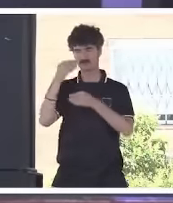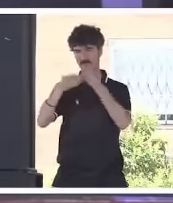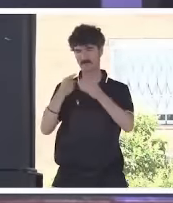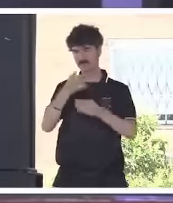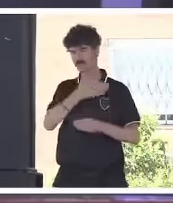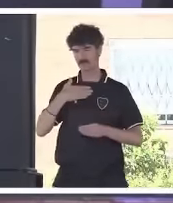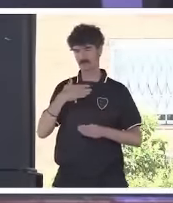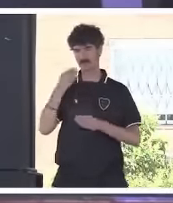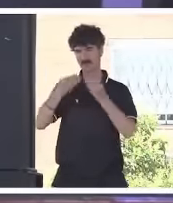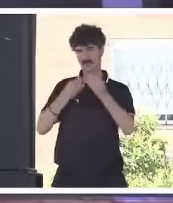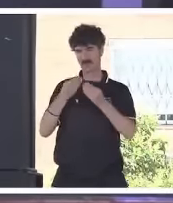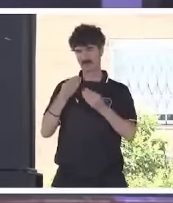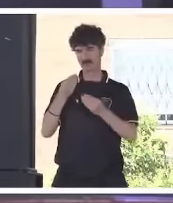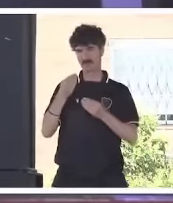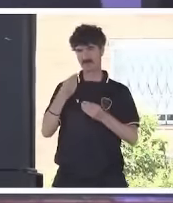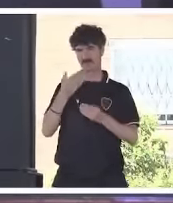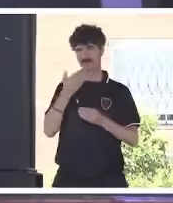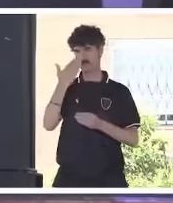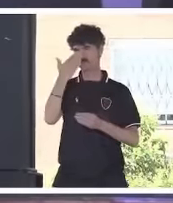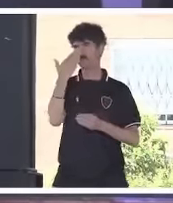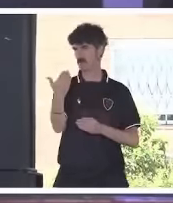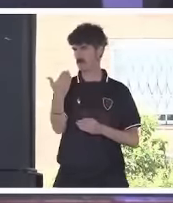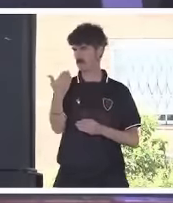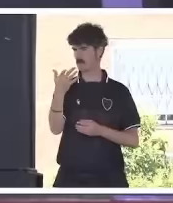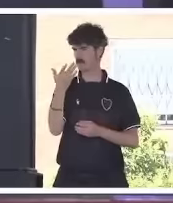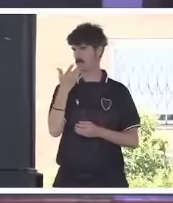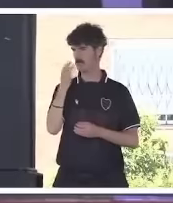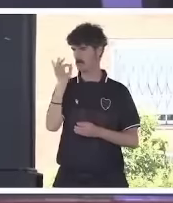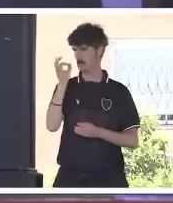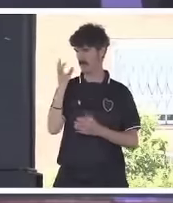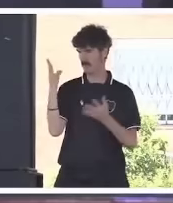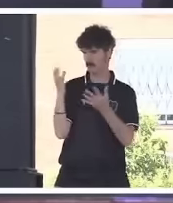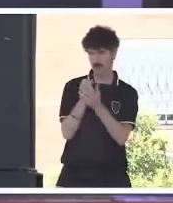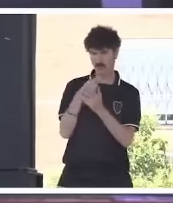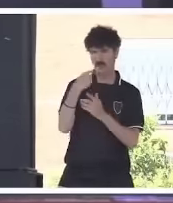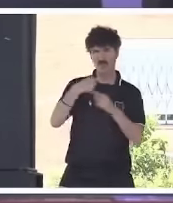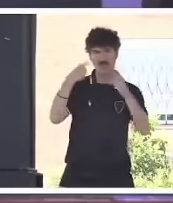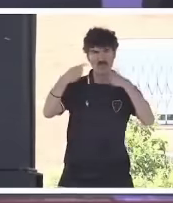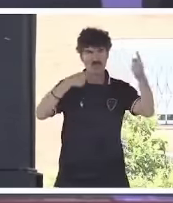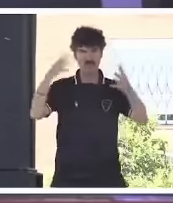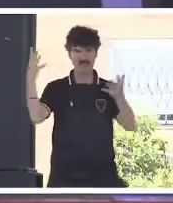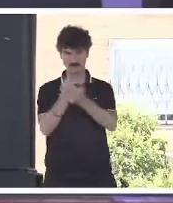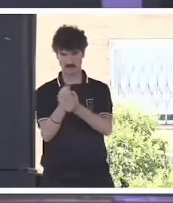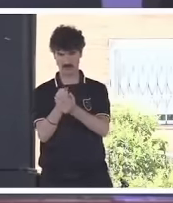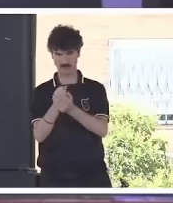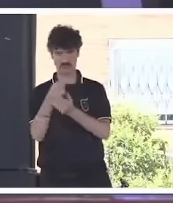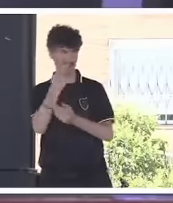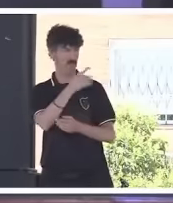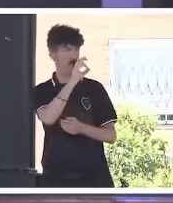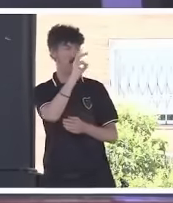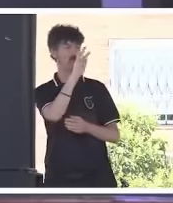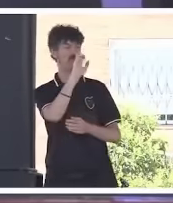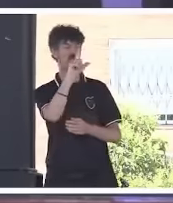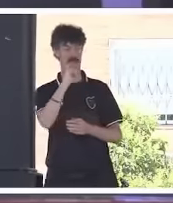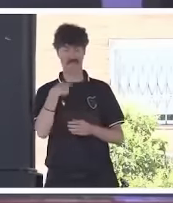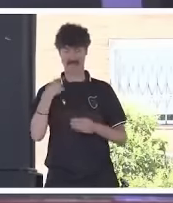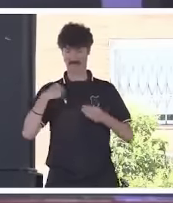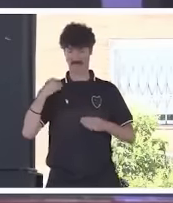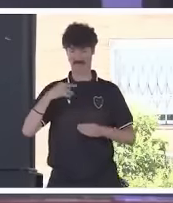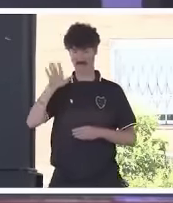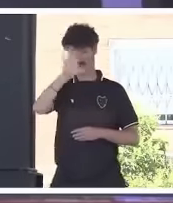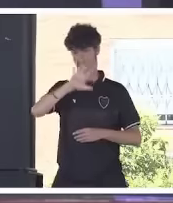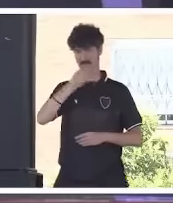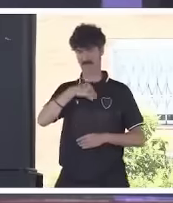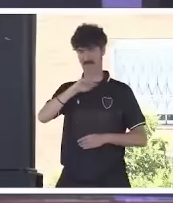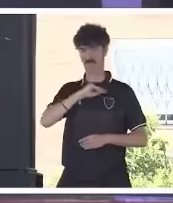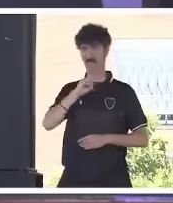que seamos capaces de decirle la verdad a la gente, como decía Ofelia. En España, en este momento, igual que se produjo